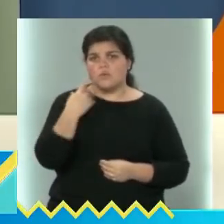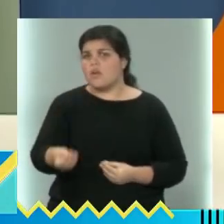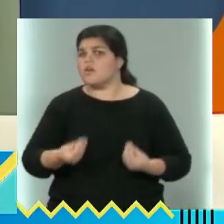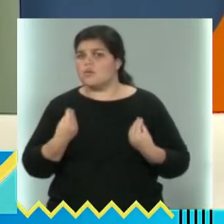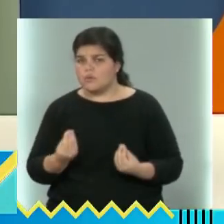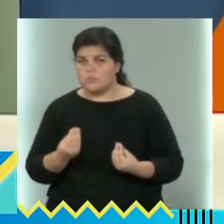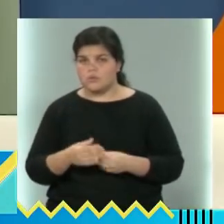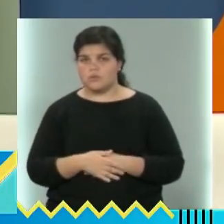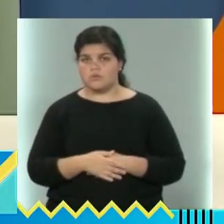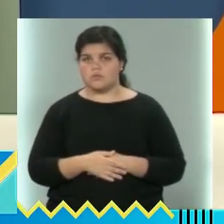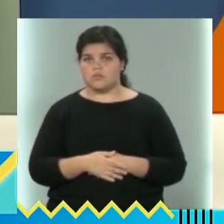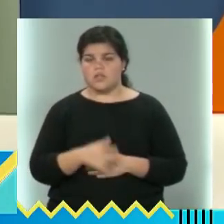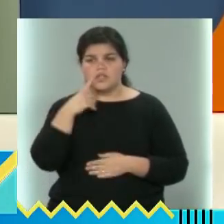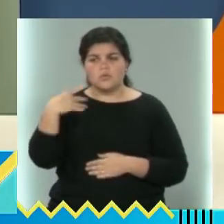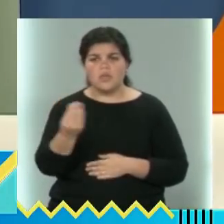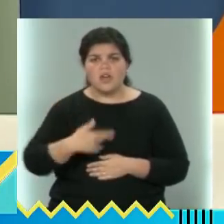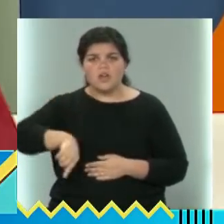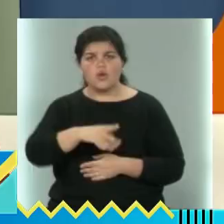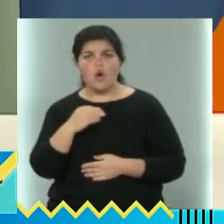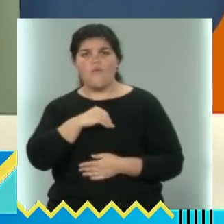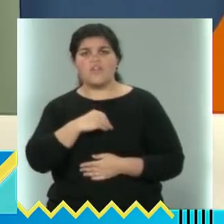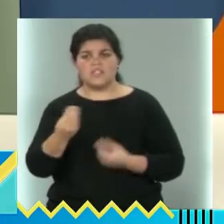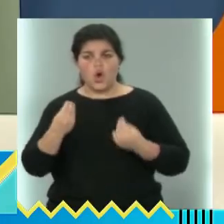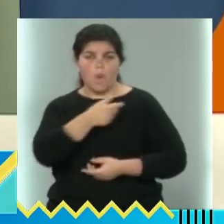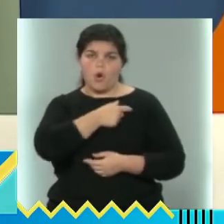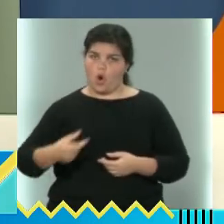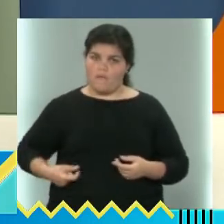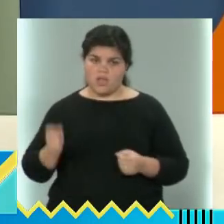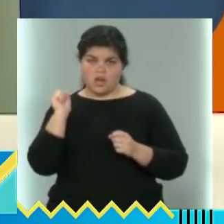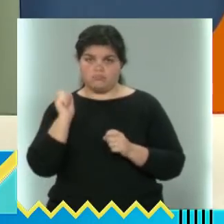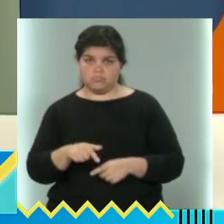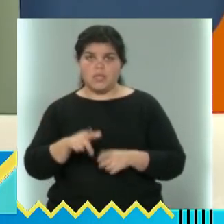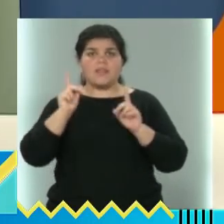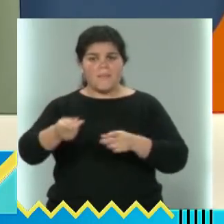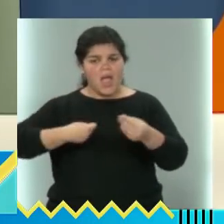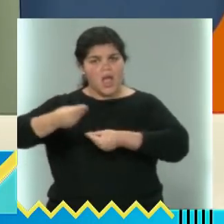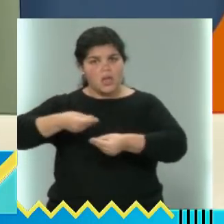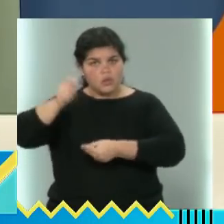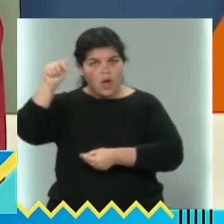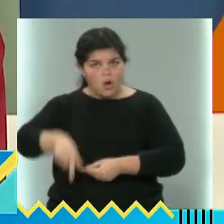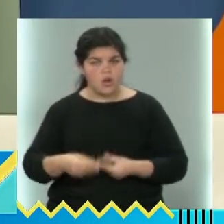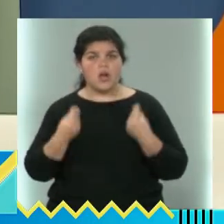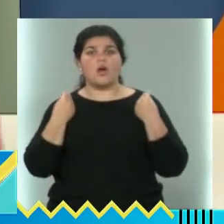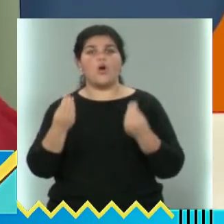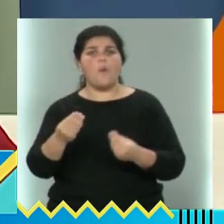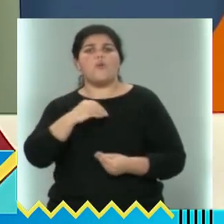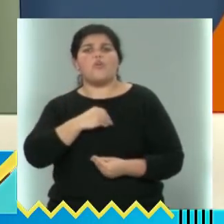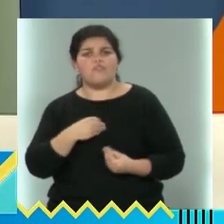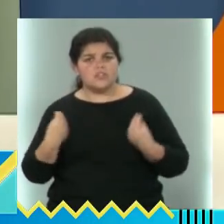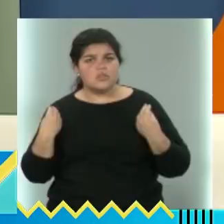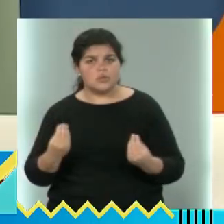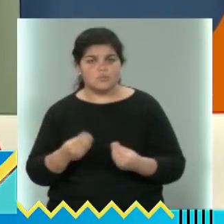¿Qué confianza podemos tener los ciudadanos en el Estado en general y en particular en esta gestión cuando ninguno